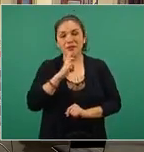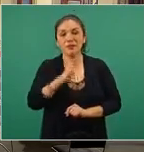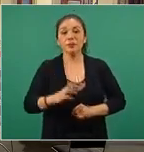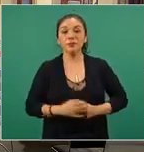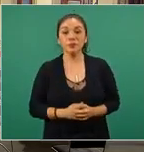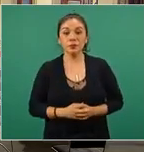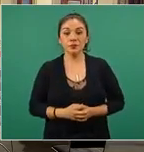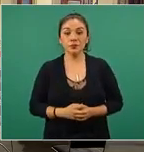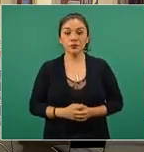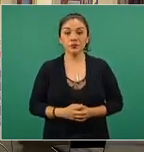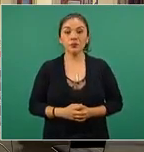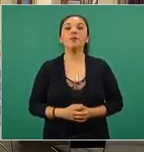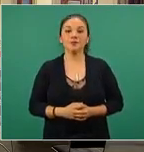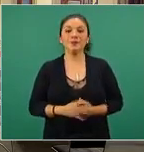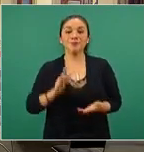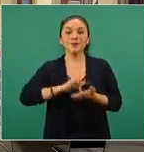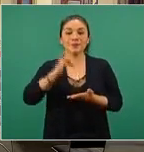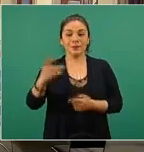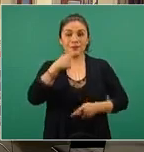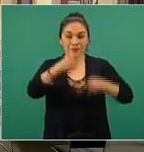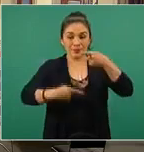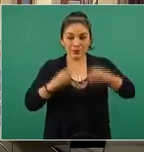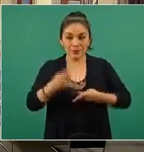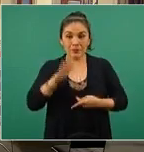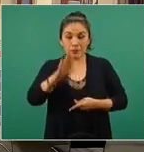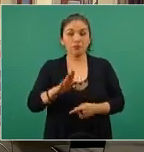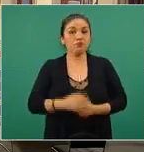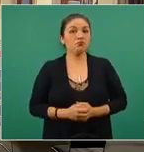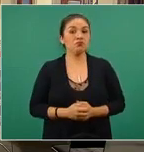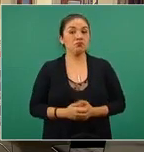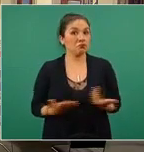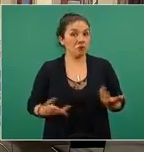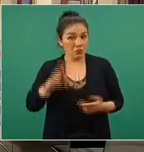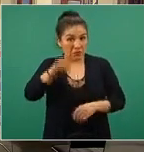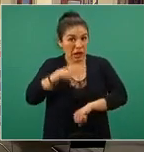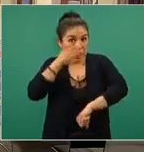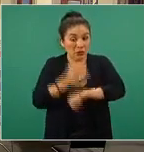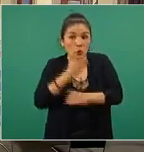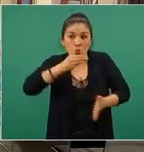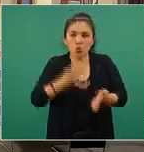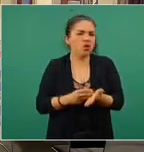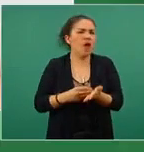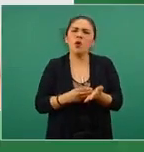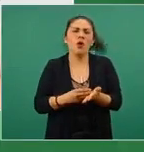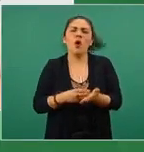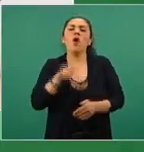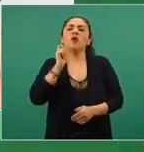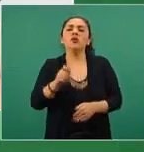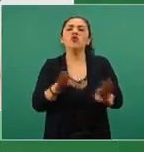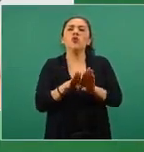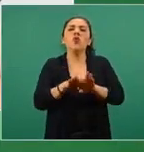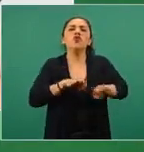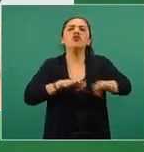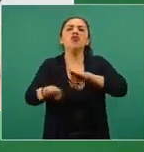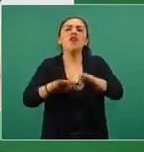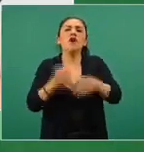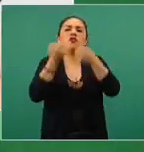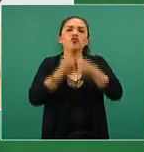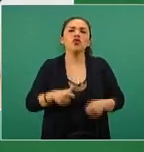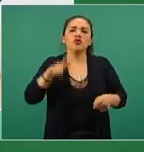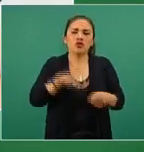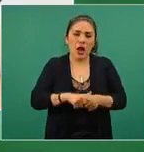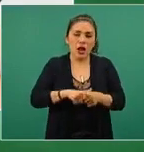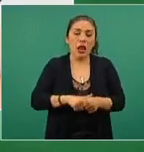responder. Sí, gracias por la pregunta. No son sanciones monetarias, son sanciones de trabajo social.